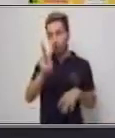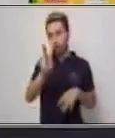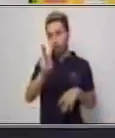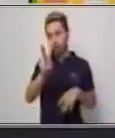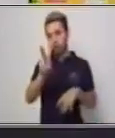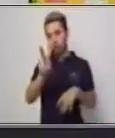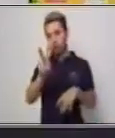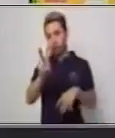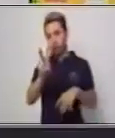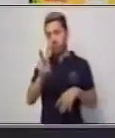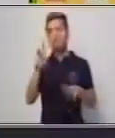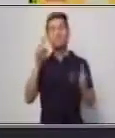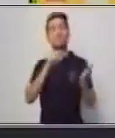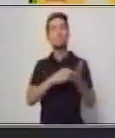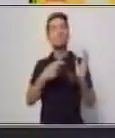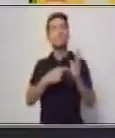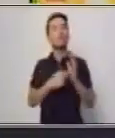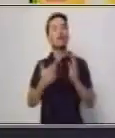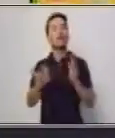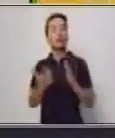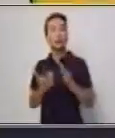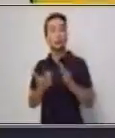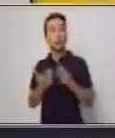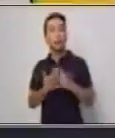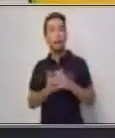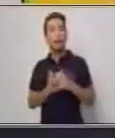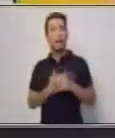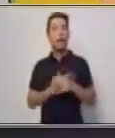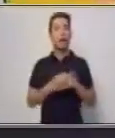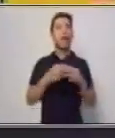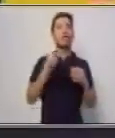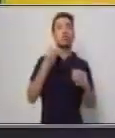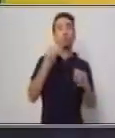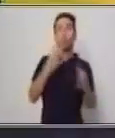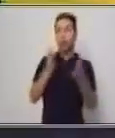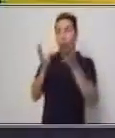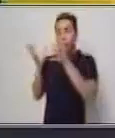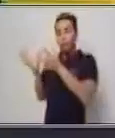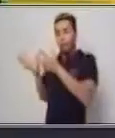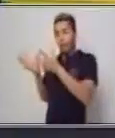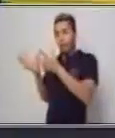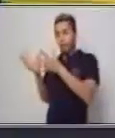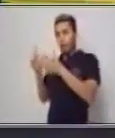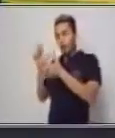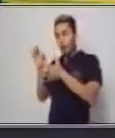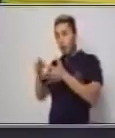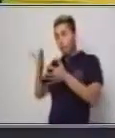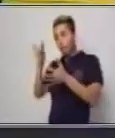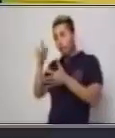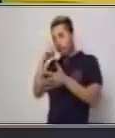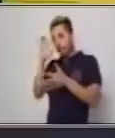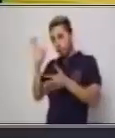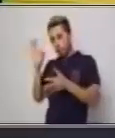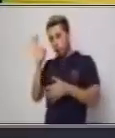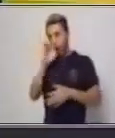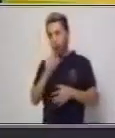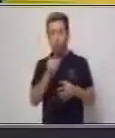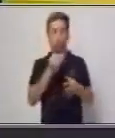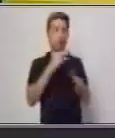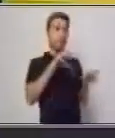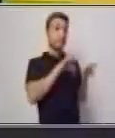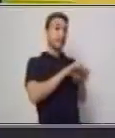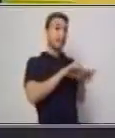2. 100 puntos. ¿Qué significa eso? ¿Será número primo o será número compuesto? Ah, muy bien, como tiene solamente